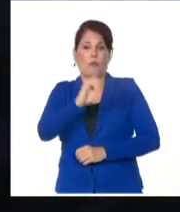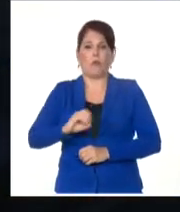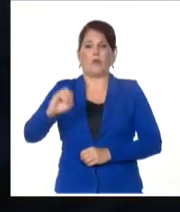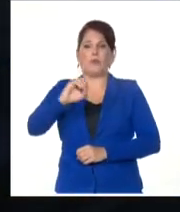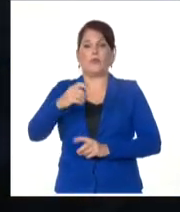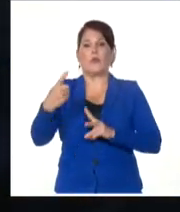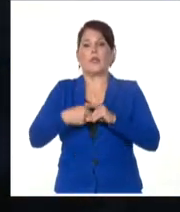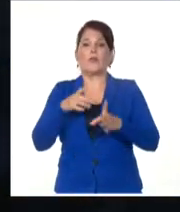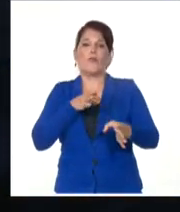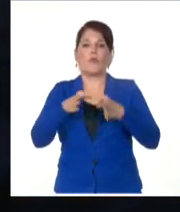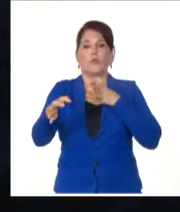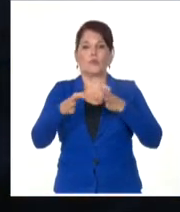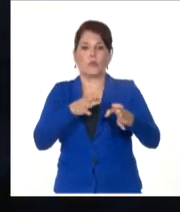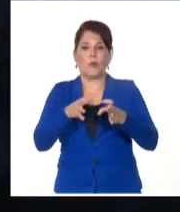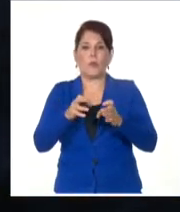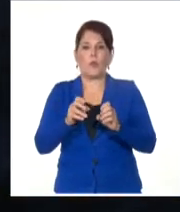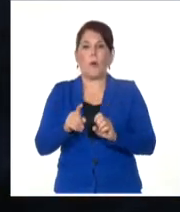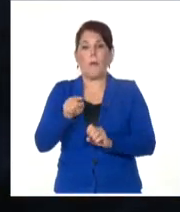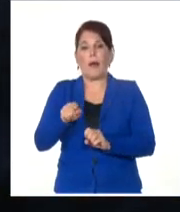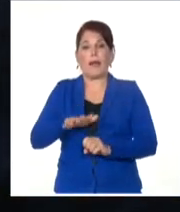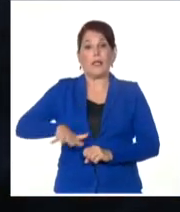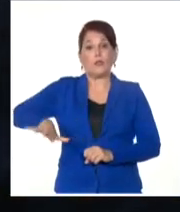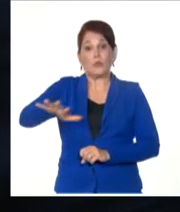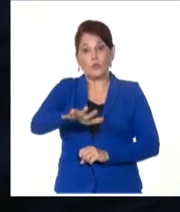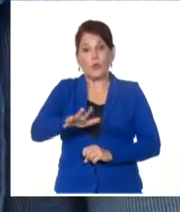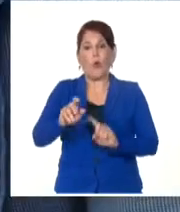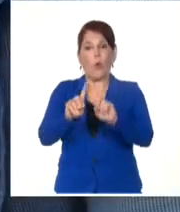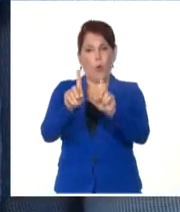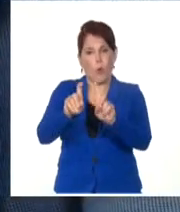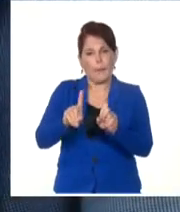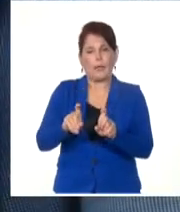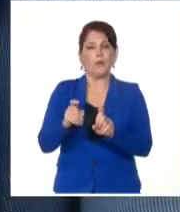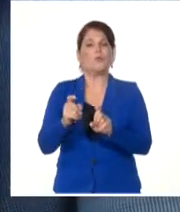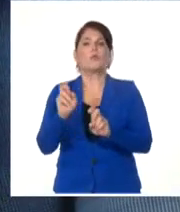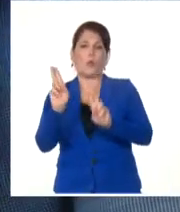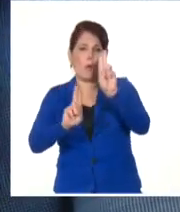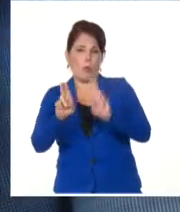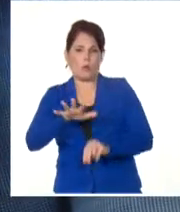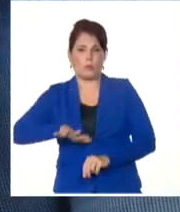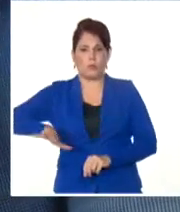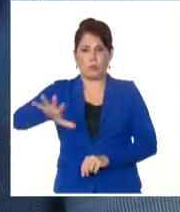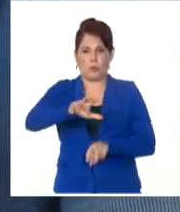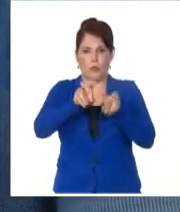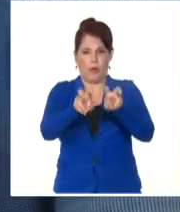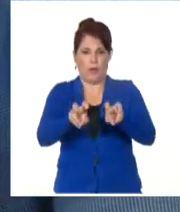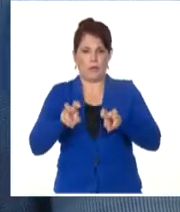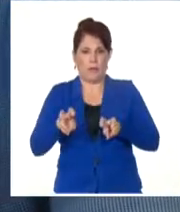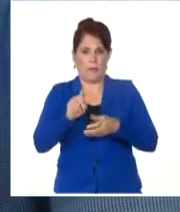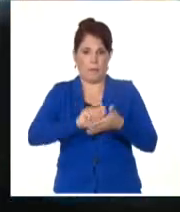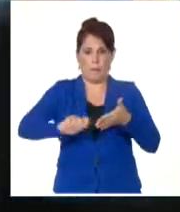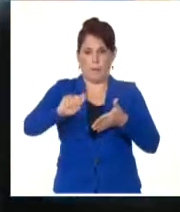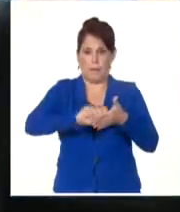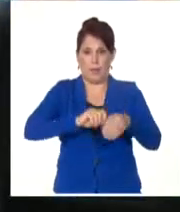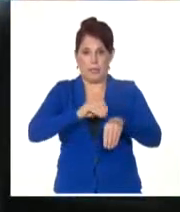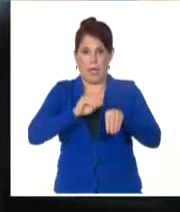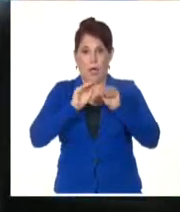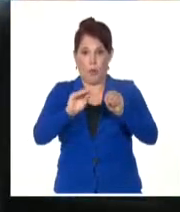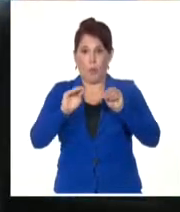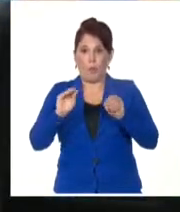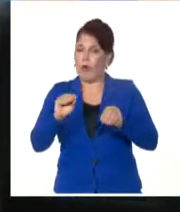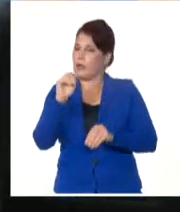Funcionamiento, que permite la búsqueda de consensos y facilita el desarrollo de la sesión plenaria de la Asamblea cuando sea convocada.